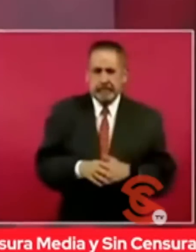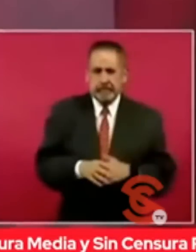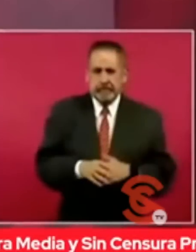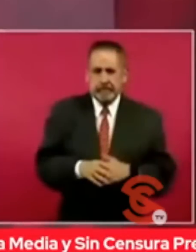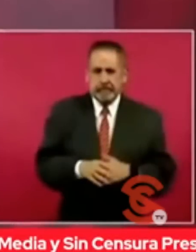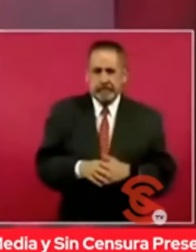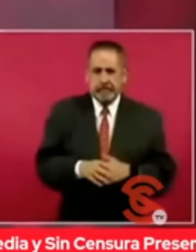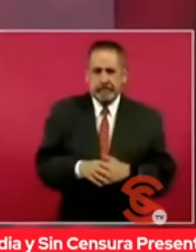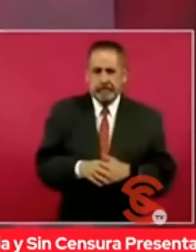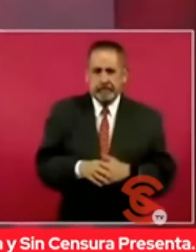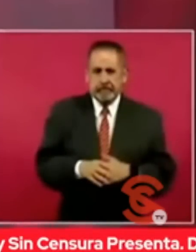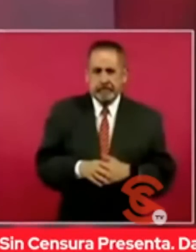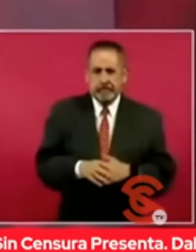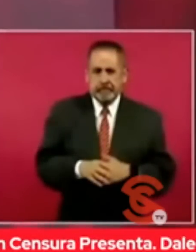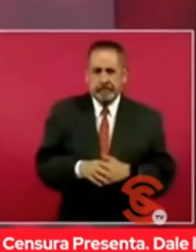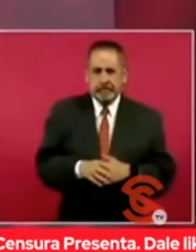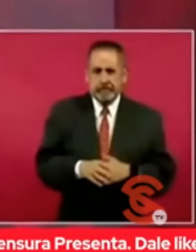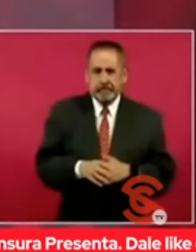aspirantes, Krill,